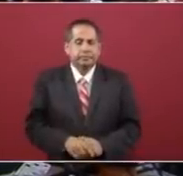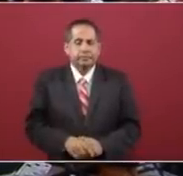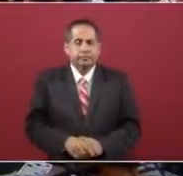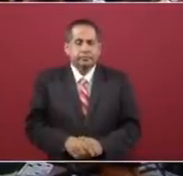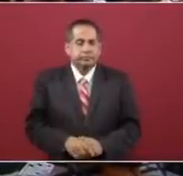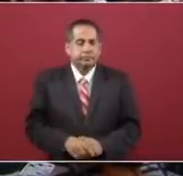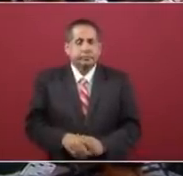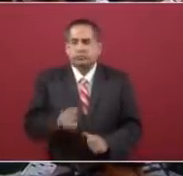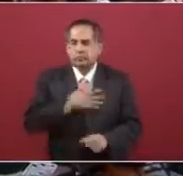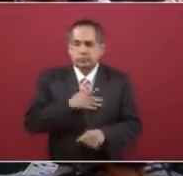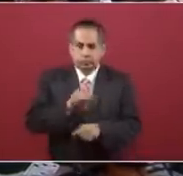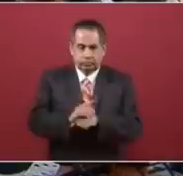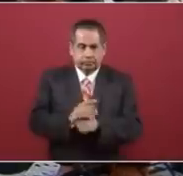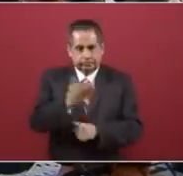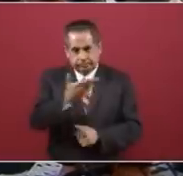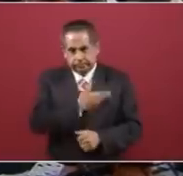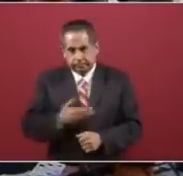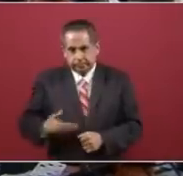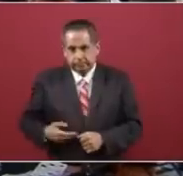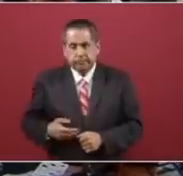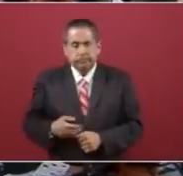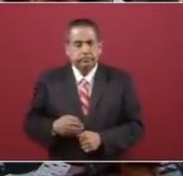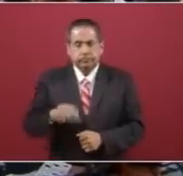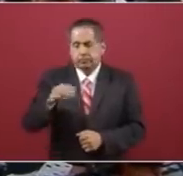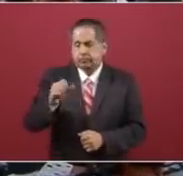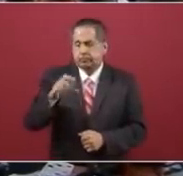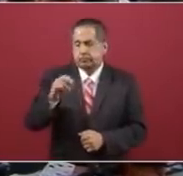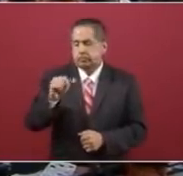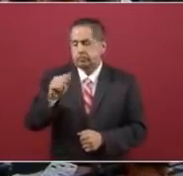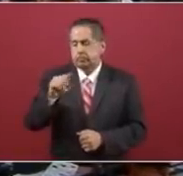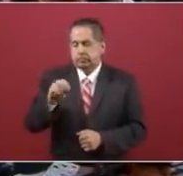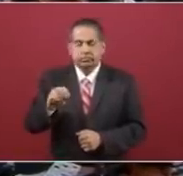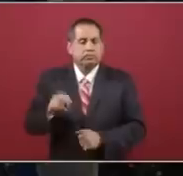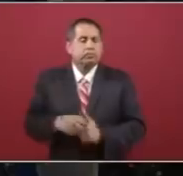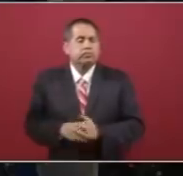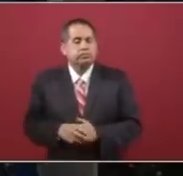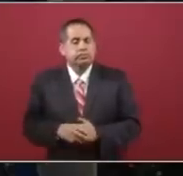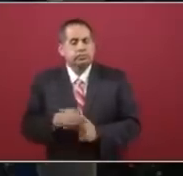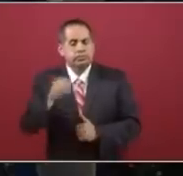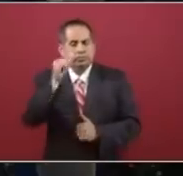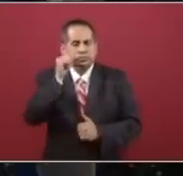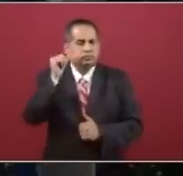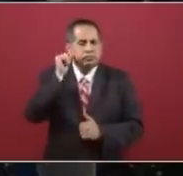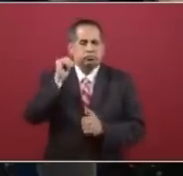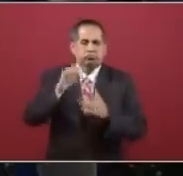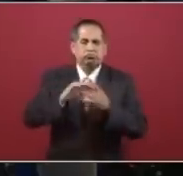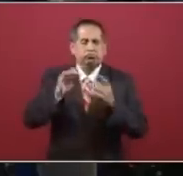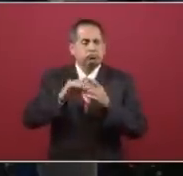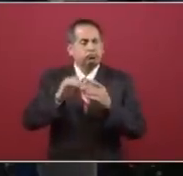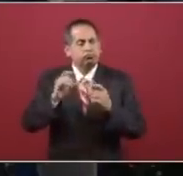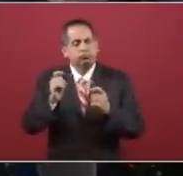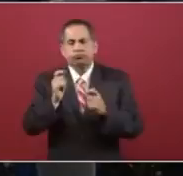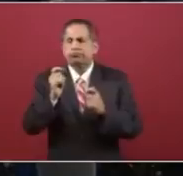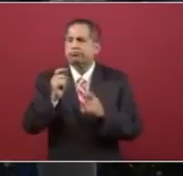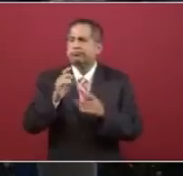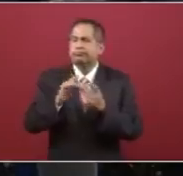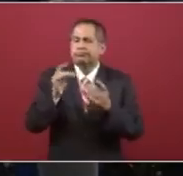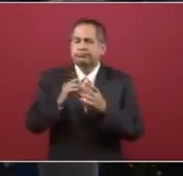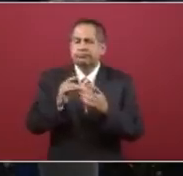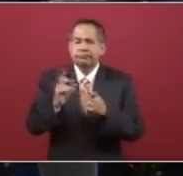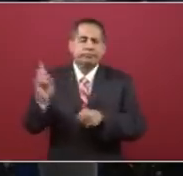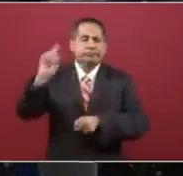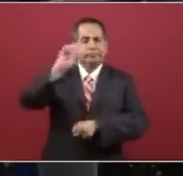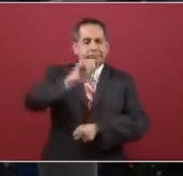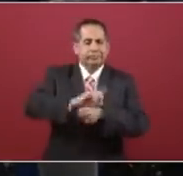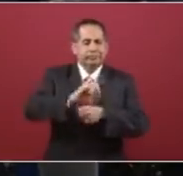Buenos días presidente Marco Antonio Velada corresponsal de Radio Latino California en México. Ayer se festejó lo de eh la expropiación